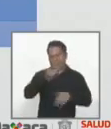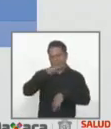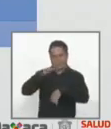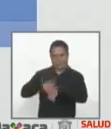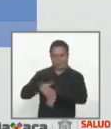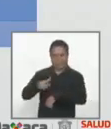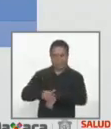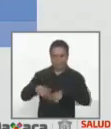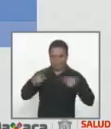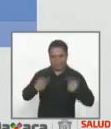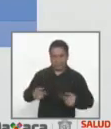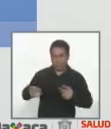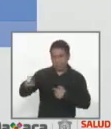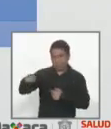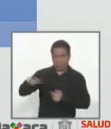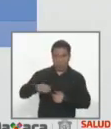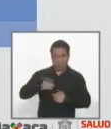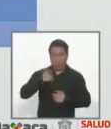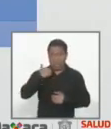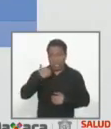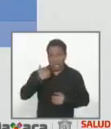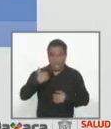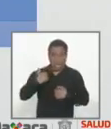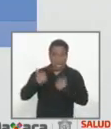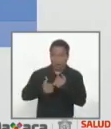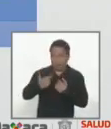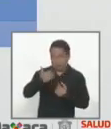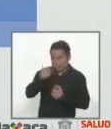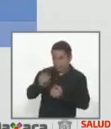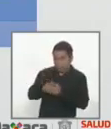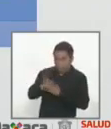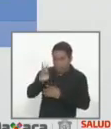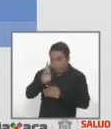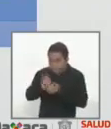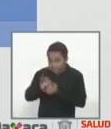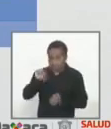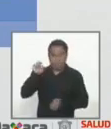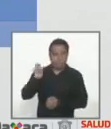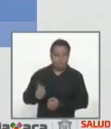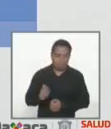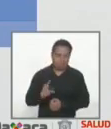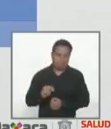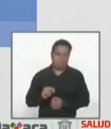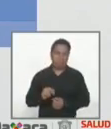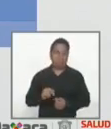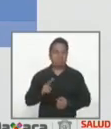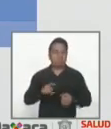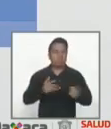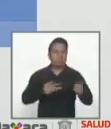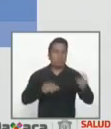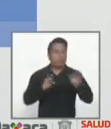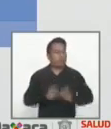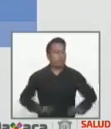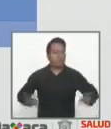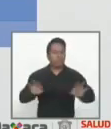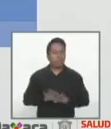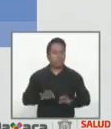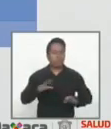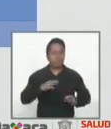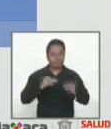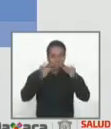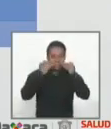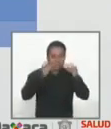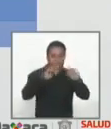general tratar de hacer este tipo de actividades. Es sumamente relevante, como observamos en